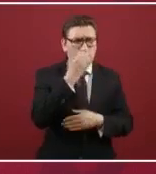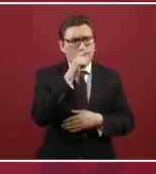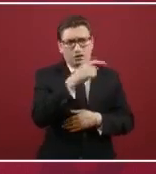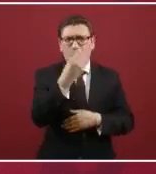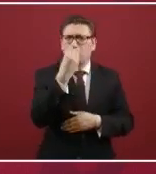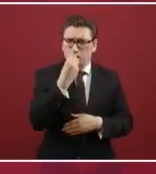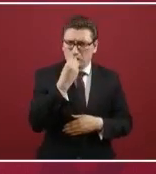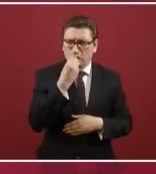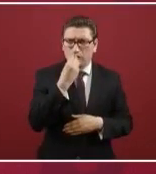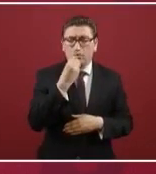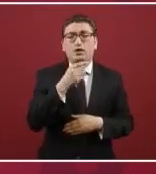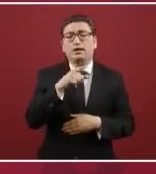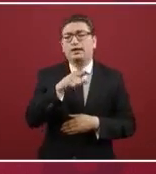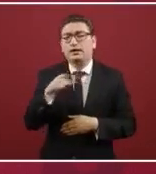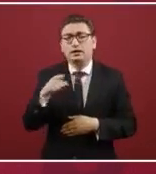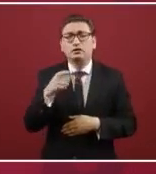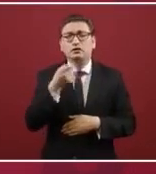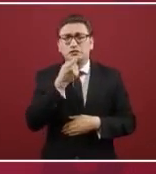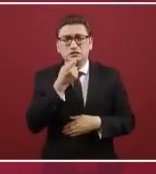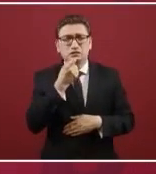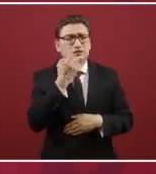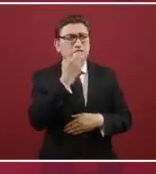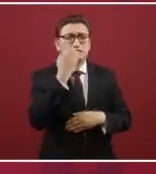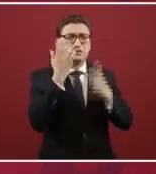no haya deserción por pobreza,